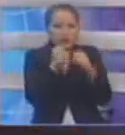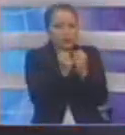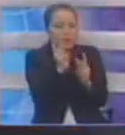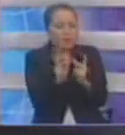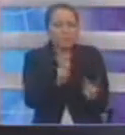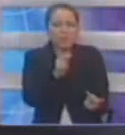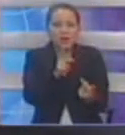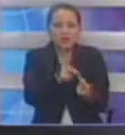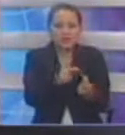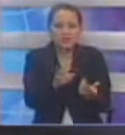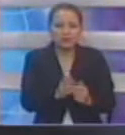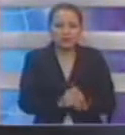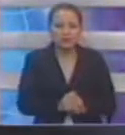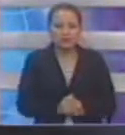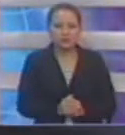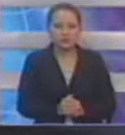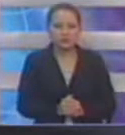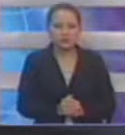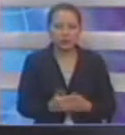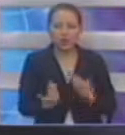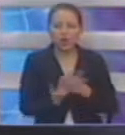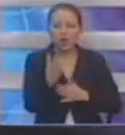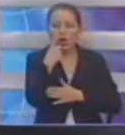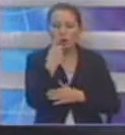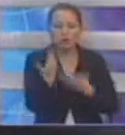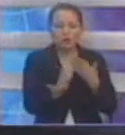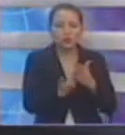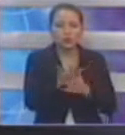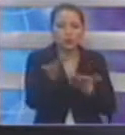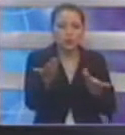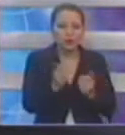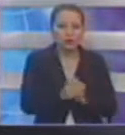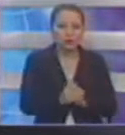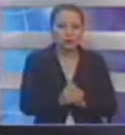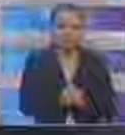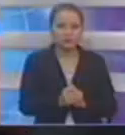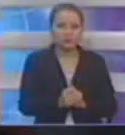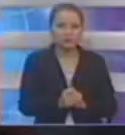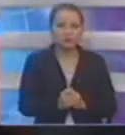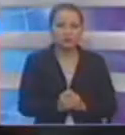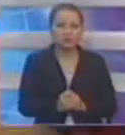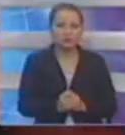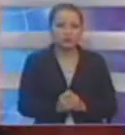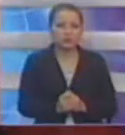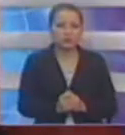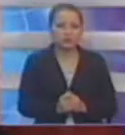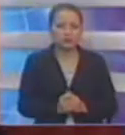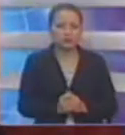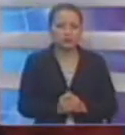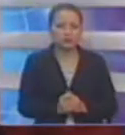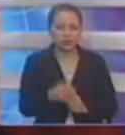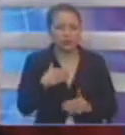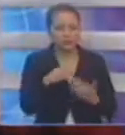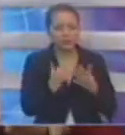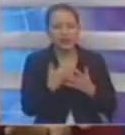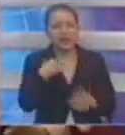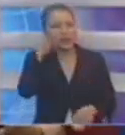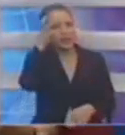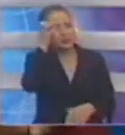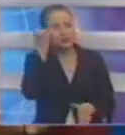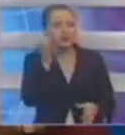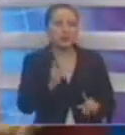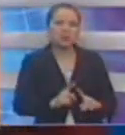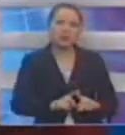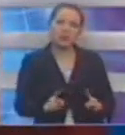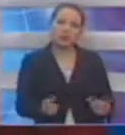perfecta, vas a poder generar un hombre nuevo, un ser humano nuevo. Bueno, todo eso lo creí. Pero me tocó también